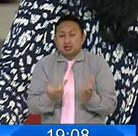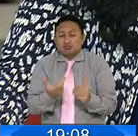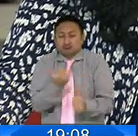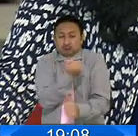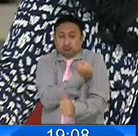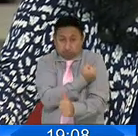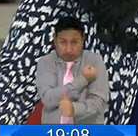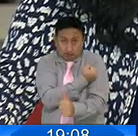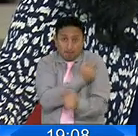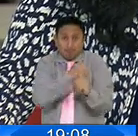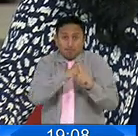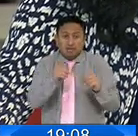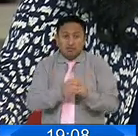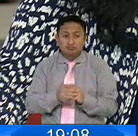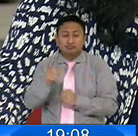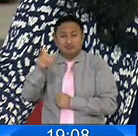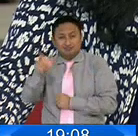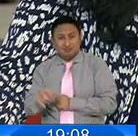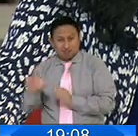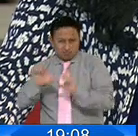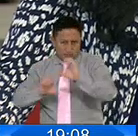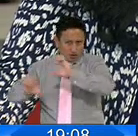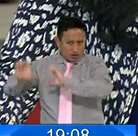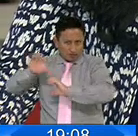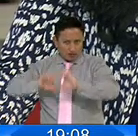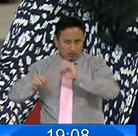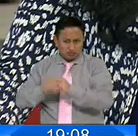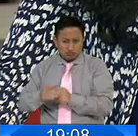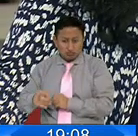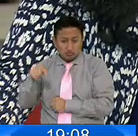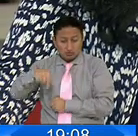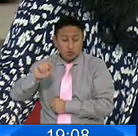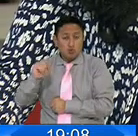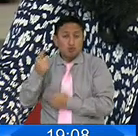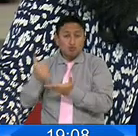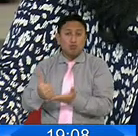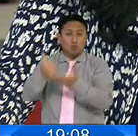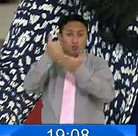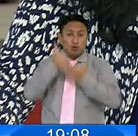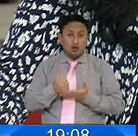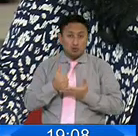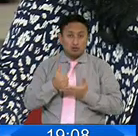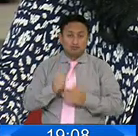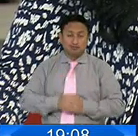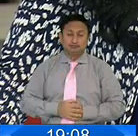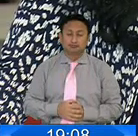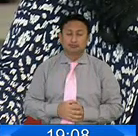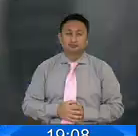embargo, científicos aseguran que esta es la única cura que podría frenar la pandemia.